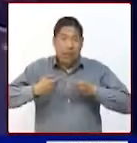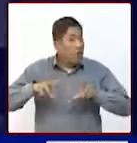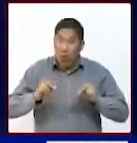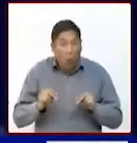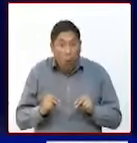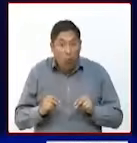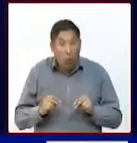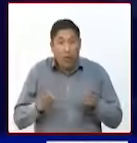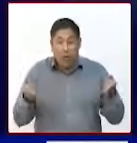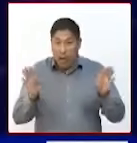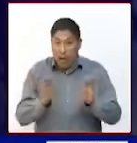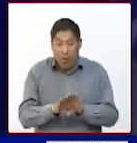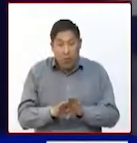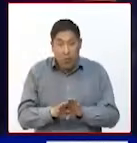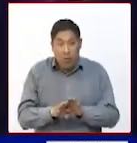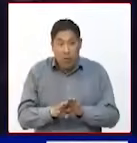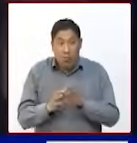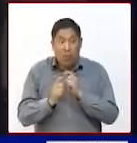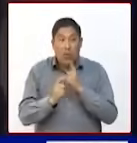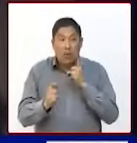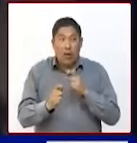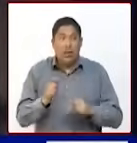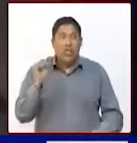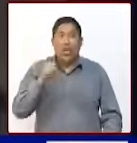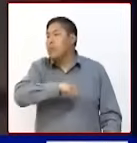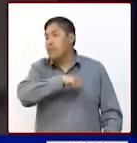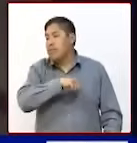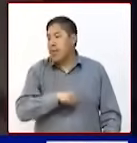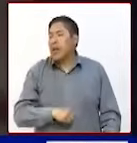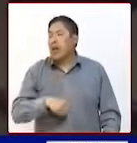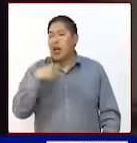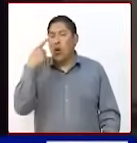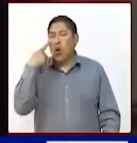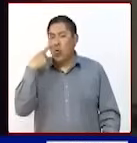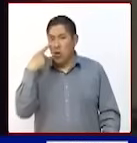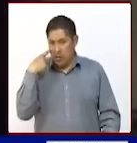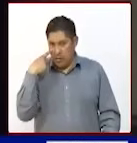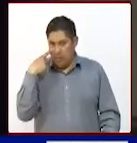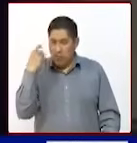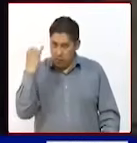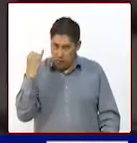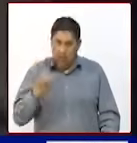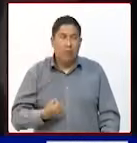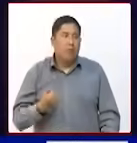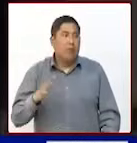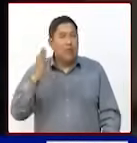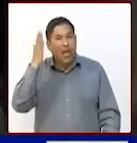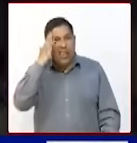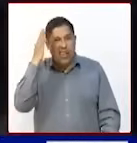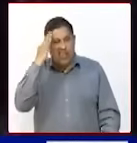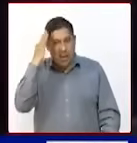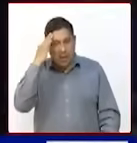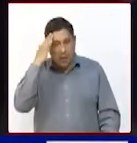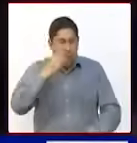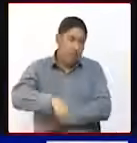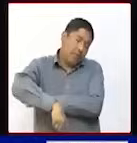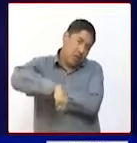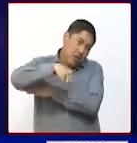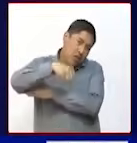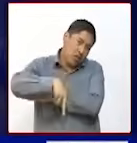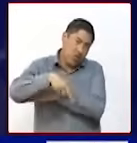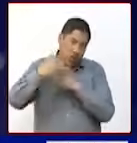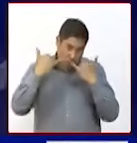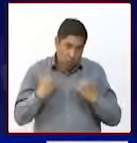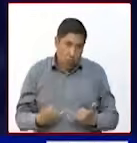saliendo, se ha hecho también este operativo en terminales. Ya prácticamente tienen conocimiento, saben perfectamente que a partir de las 00 horas